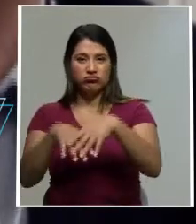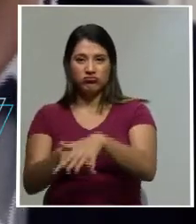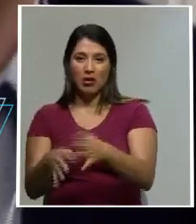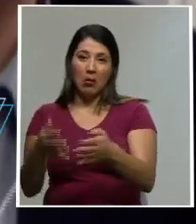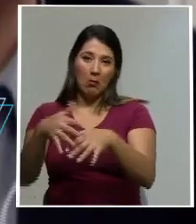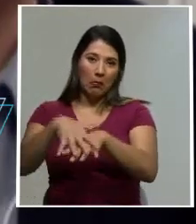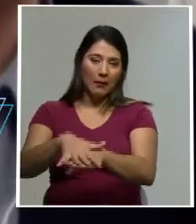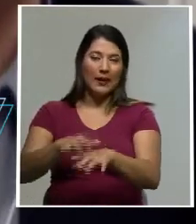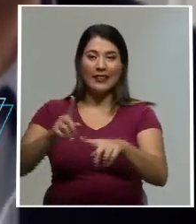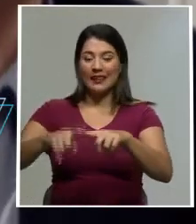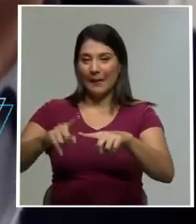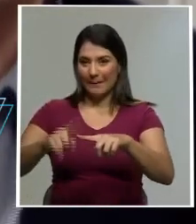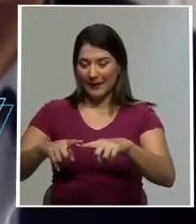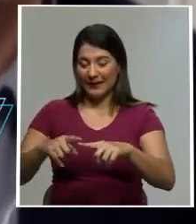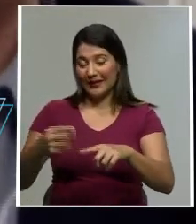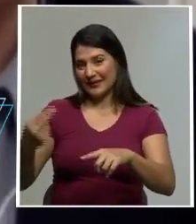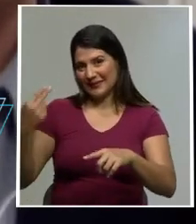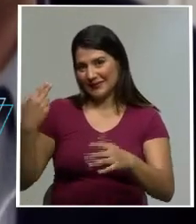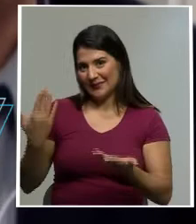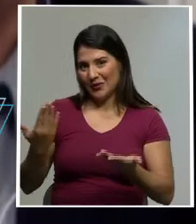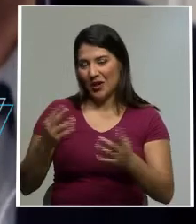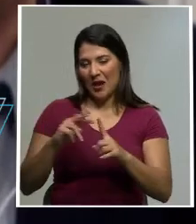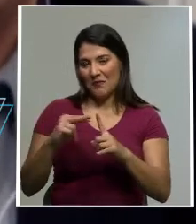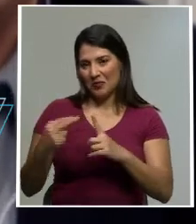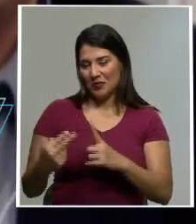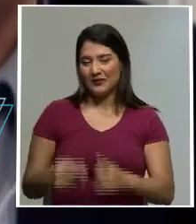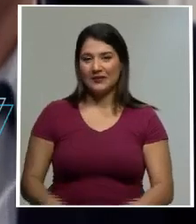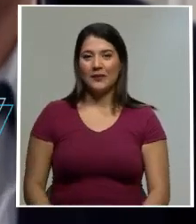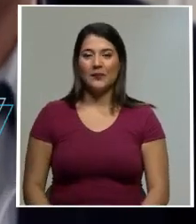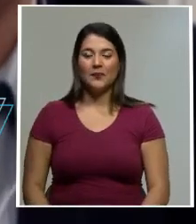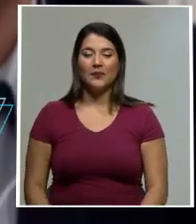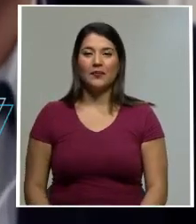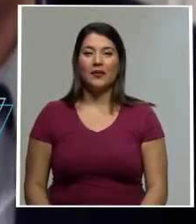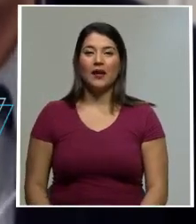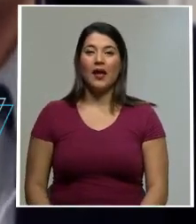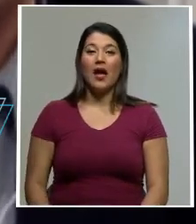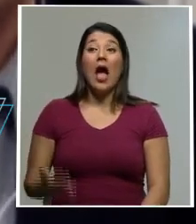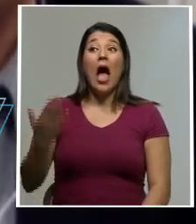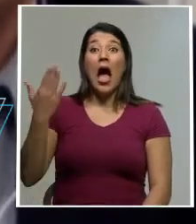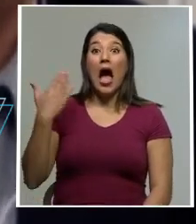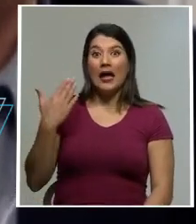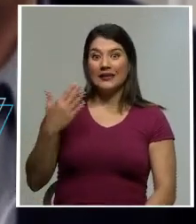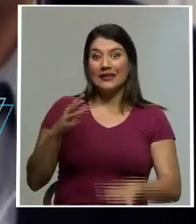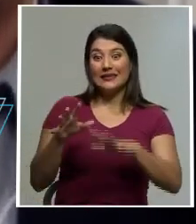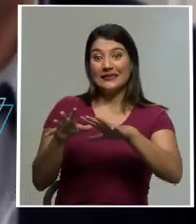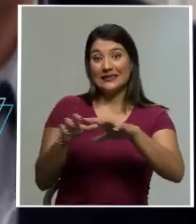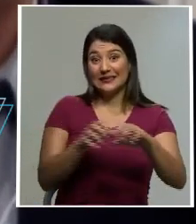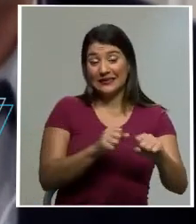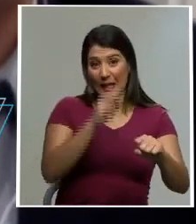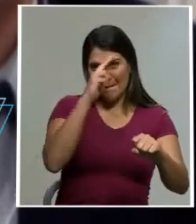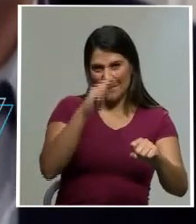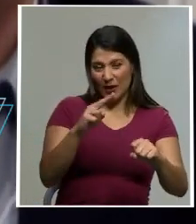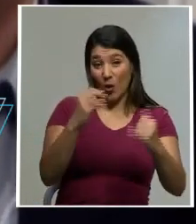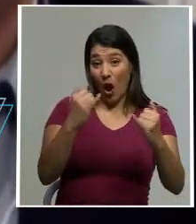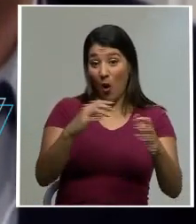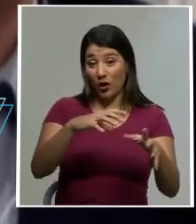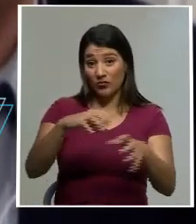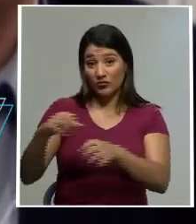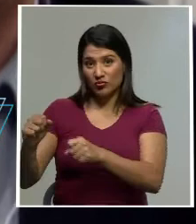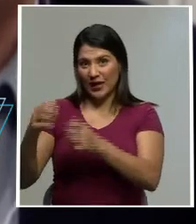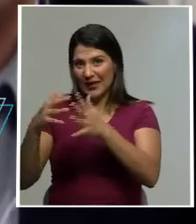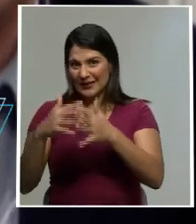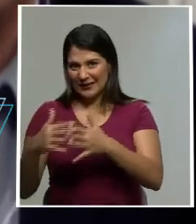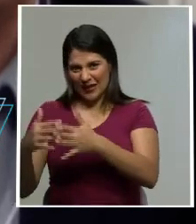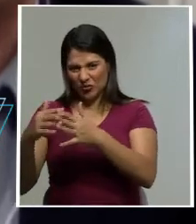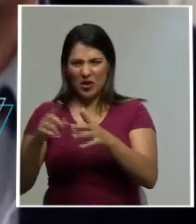cómo se vea, ¿verdad? El contexto histórico de esto. Anteriormente fue territorio mexicano, pero sí realmente, pero el punto es que